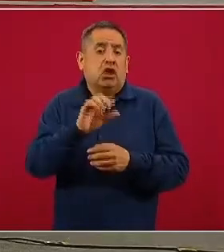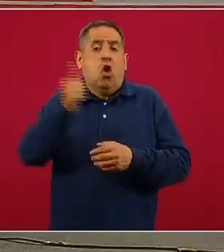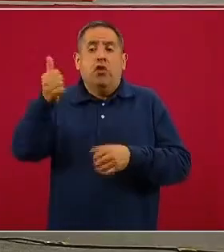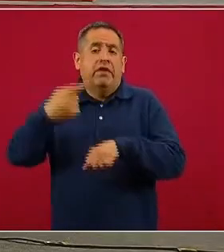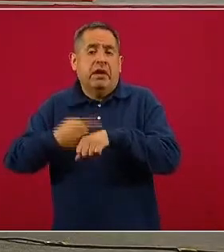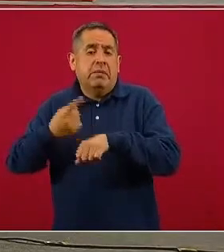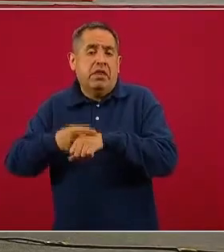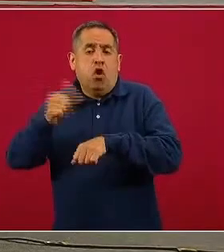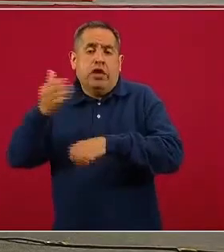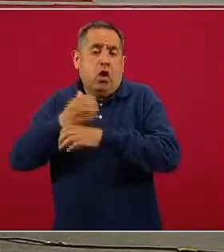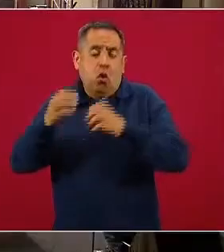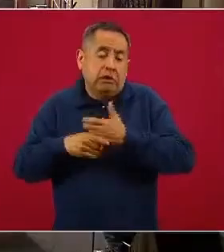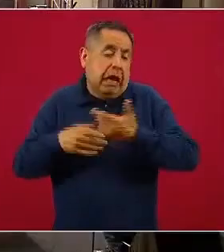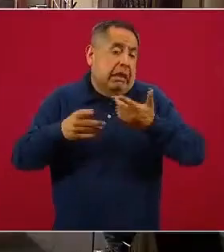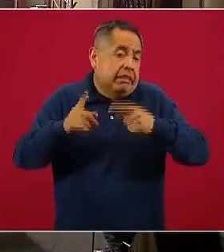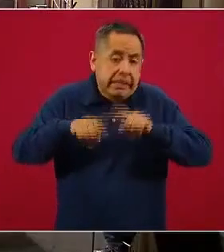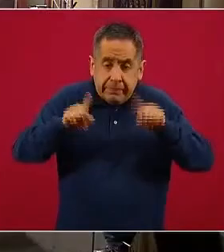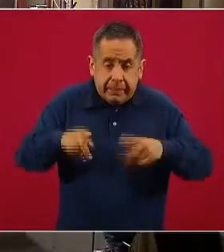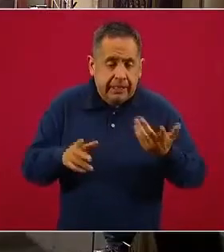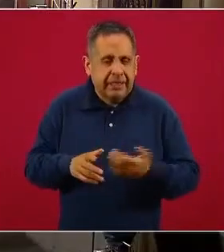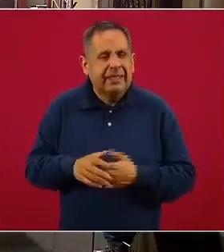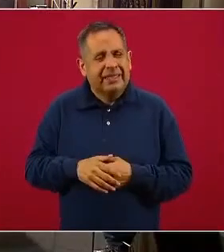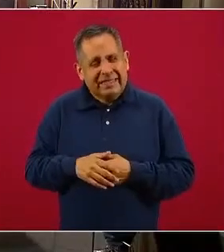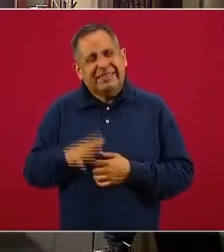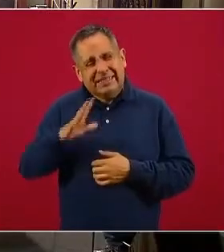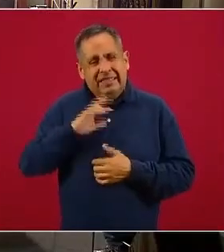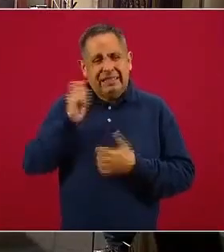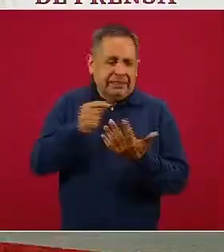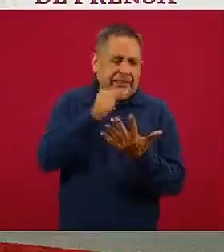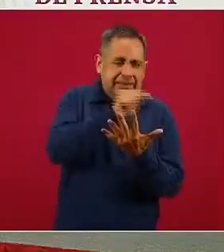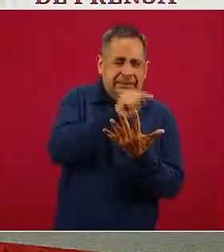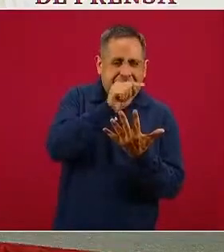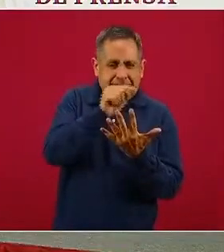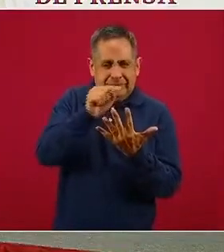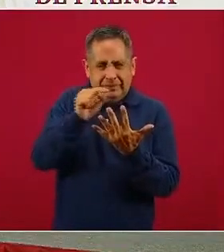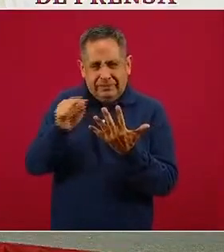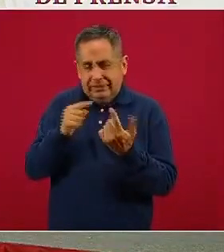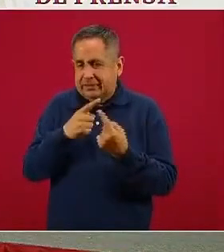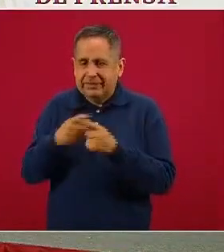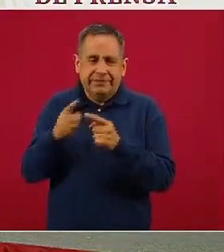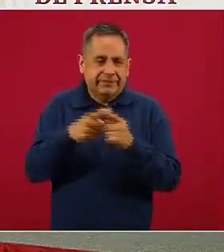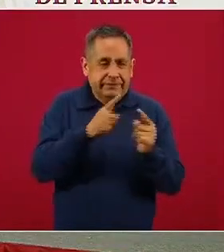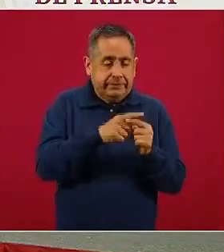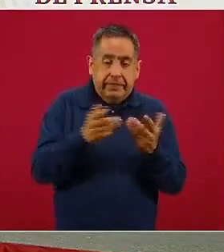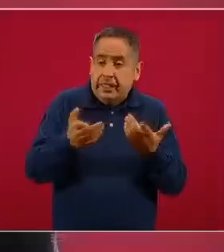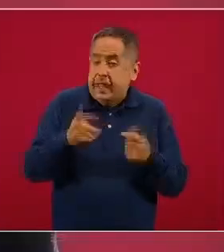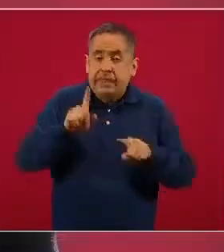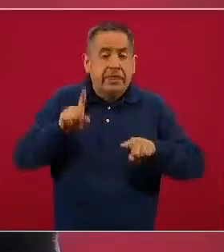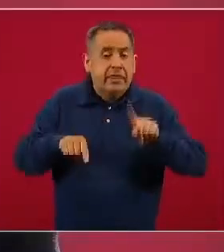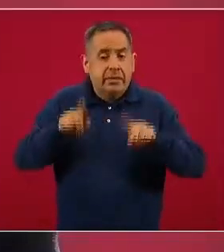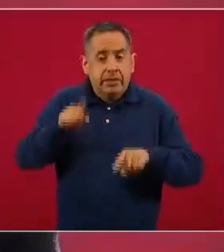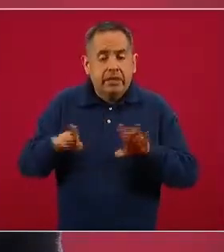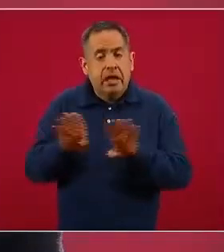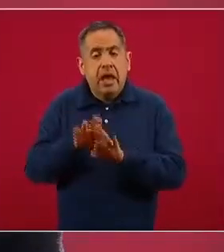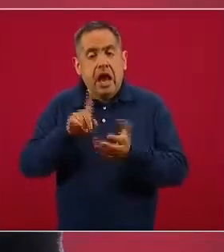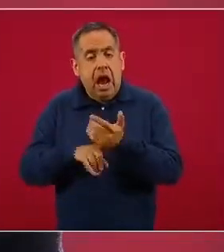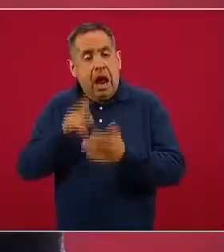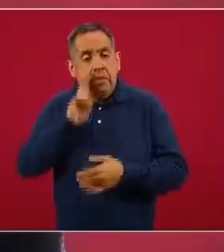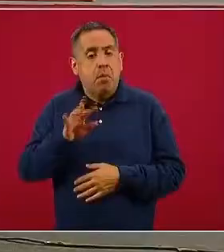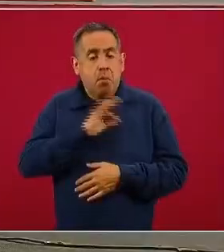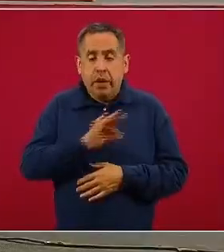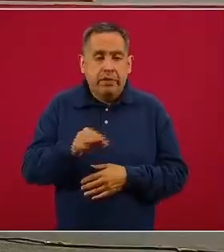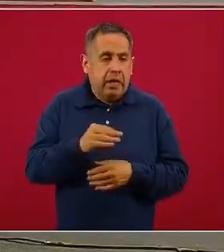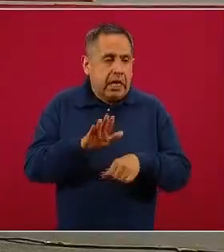otra enfermedad. Entonces, hay que considerar todos estos elementos para en su momento poder llevar a cabo las